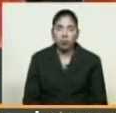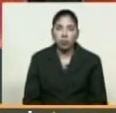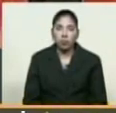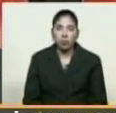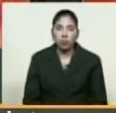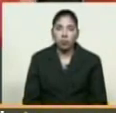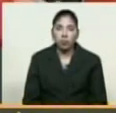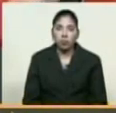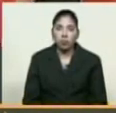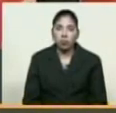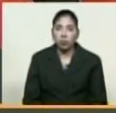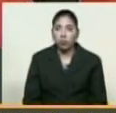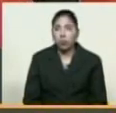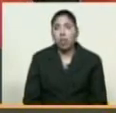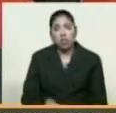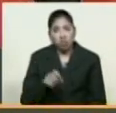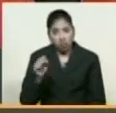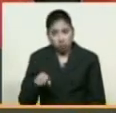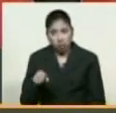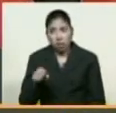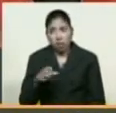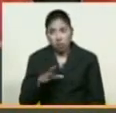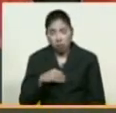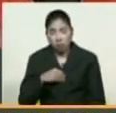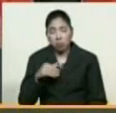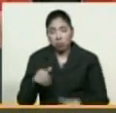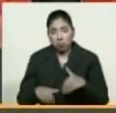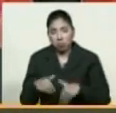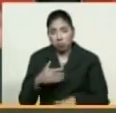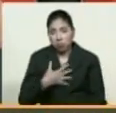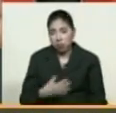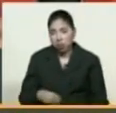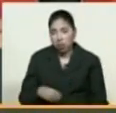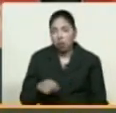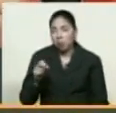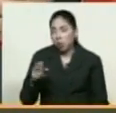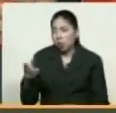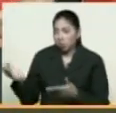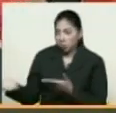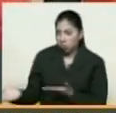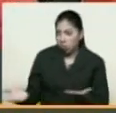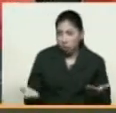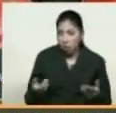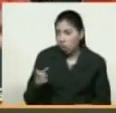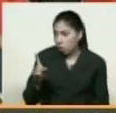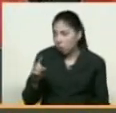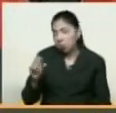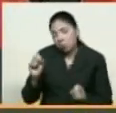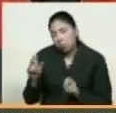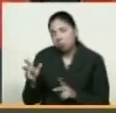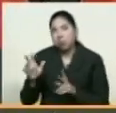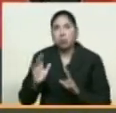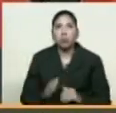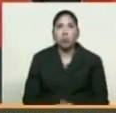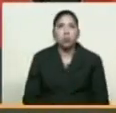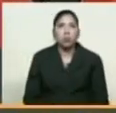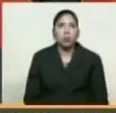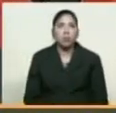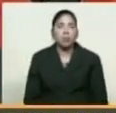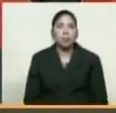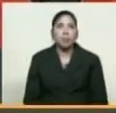presidenciales, bienvenidos. Si no deciden ir, nosotros vamos a seguir adelante y un mandato de la Asamblea Nacional